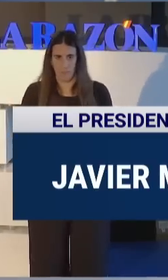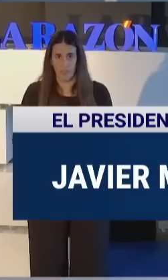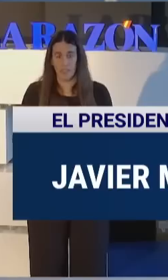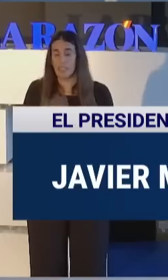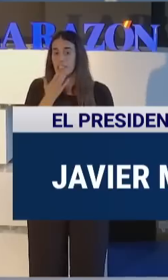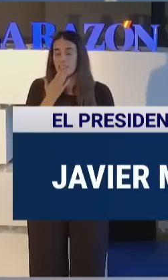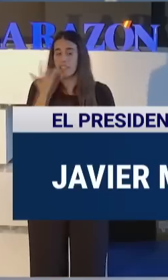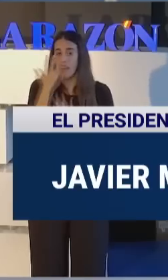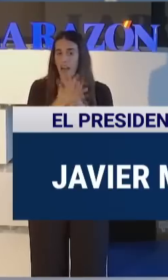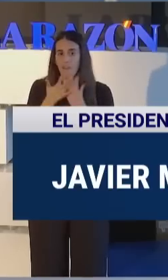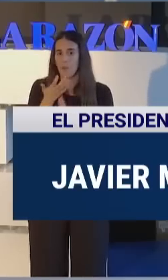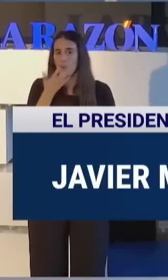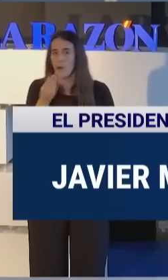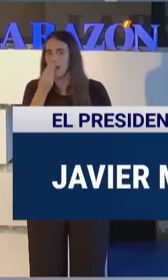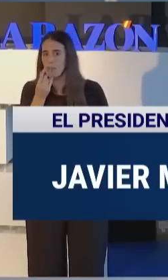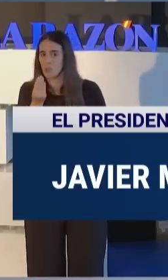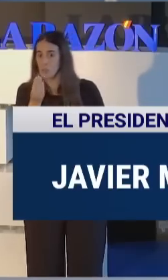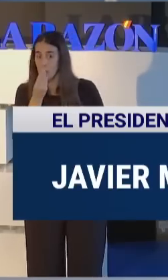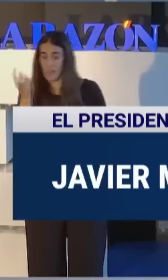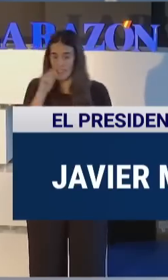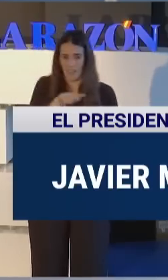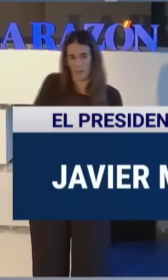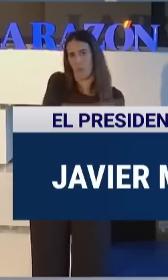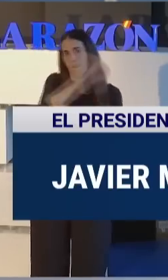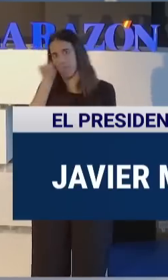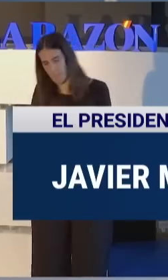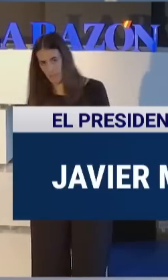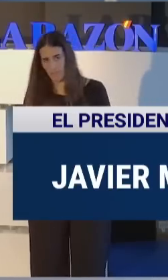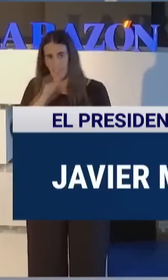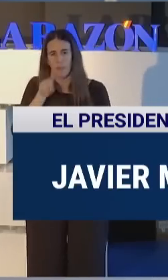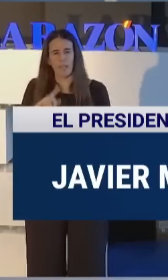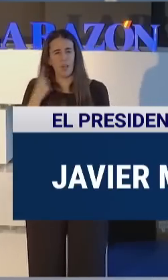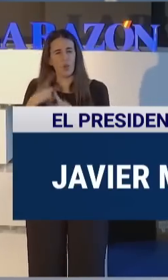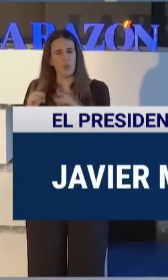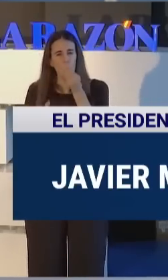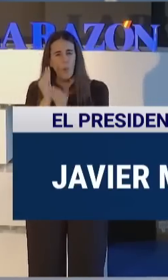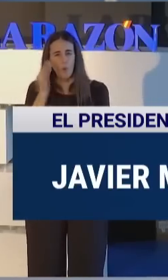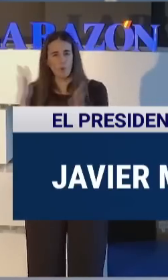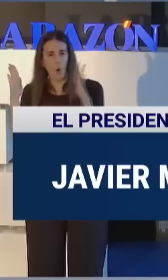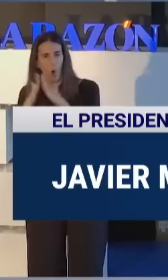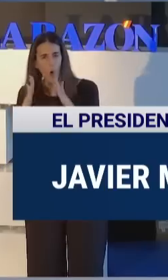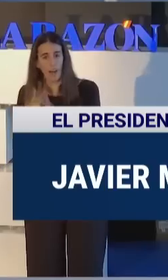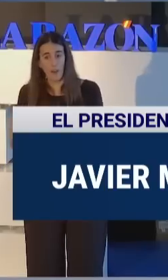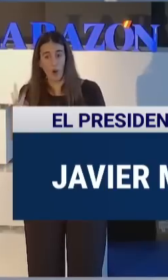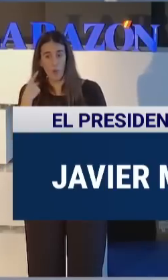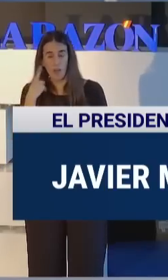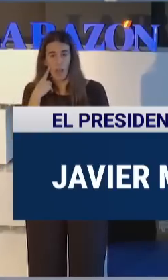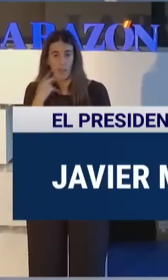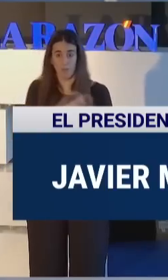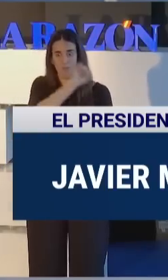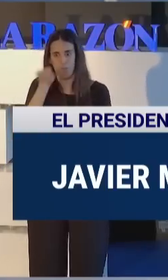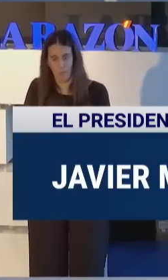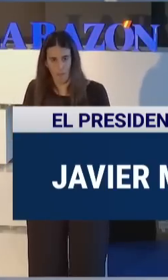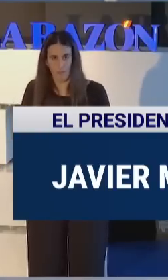tiene que ver con alimentos y bebidas y productos que tienen que ver con el hogar, con las jubilaciones ganándole